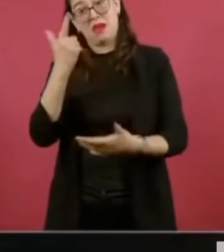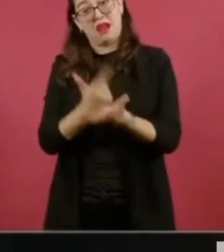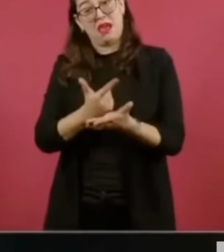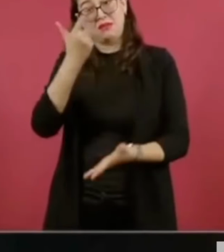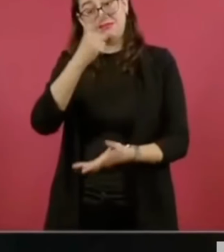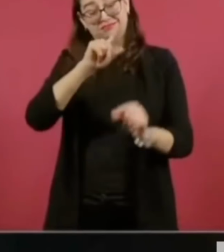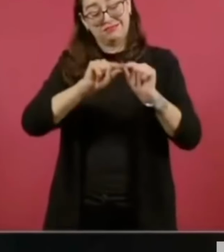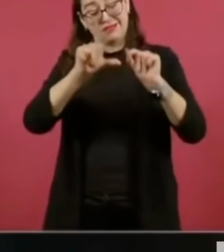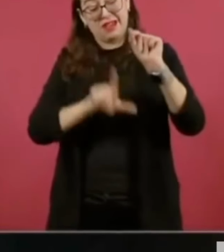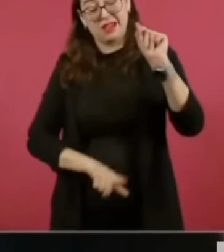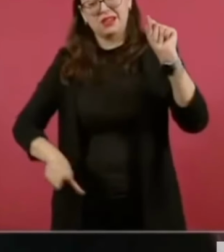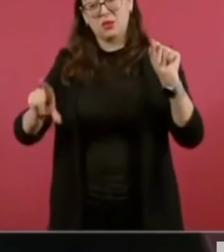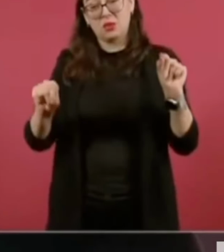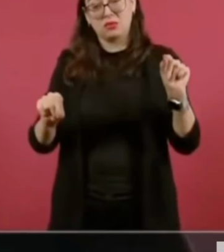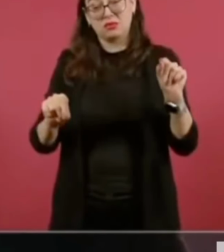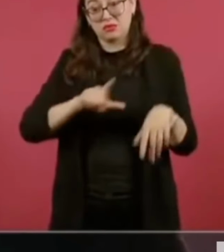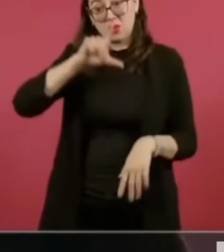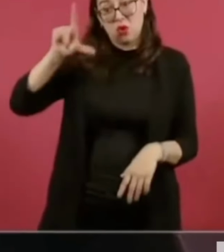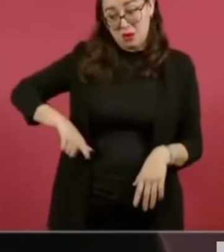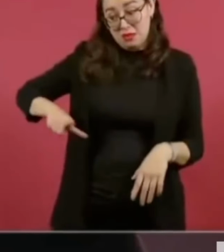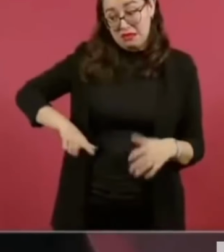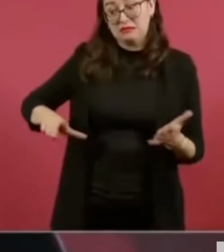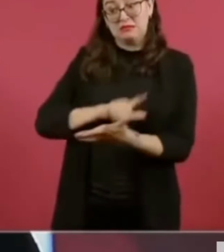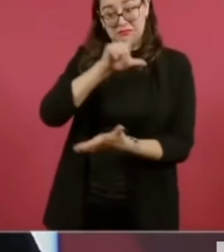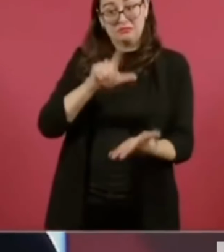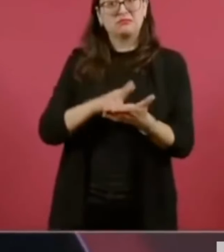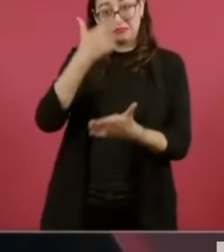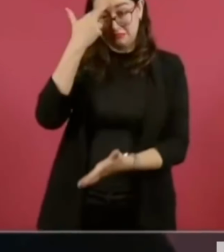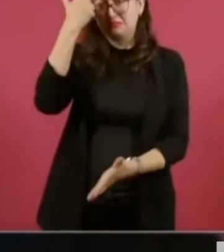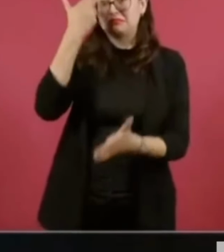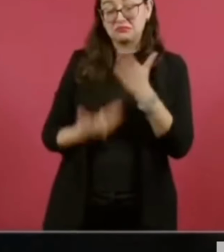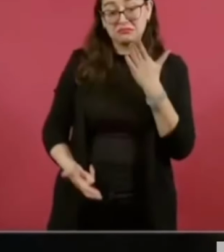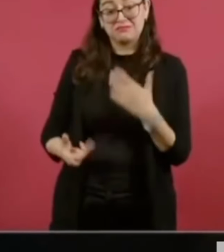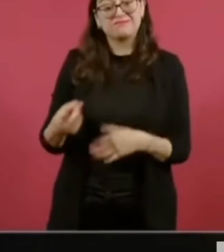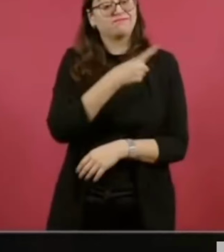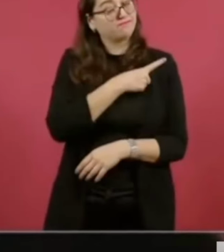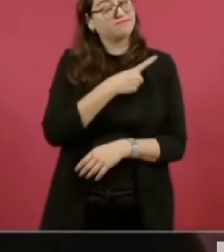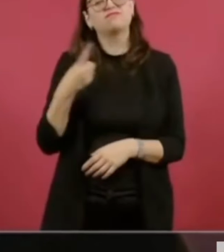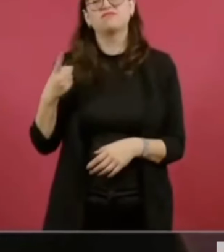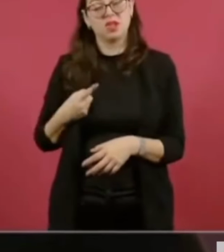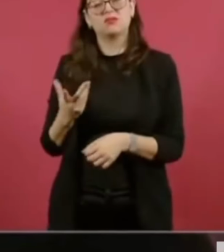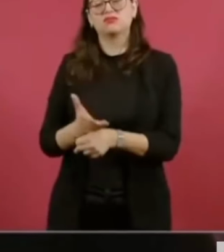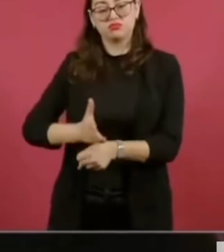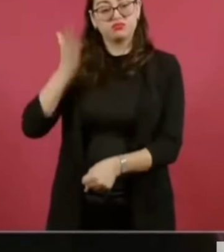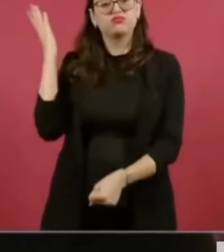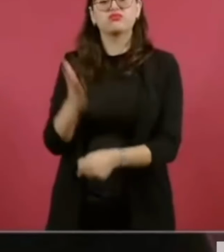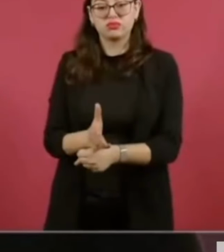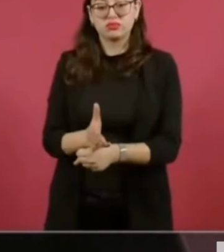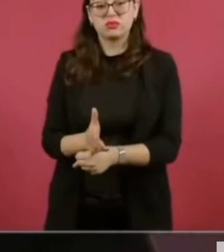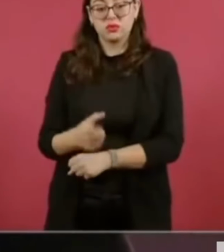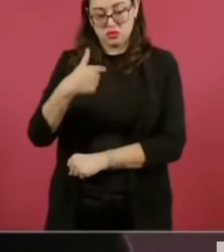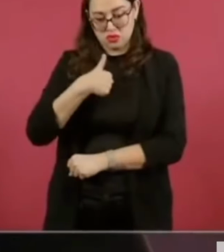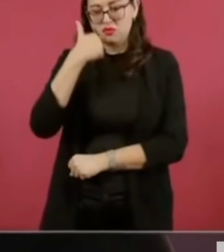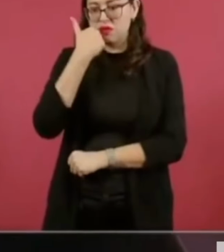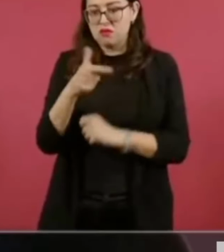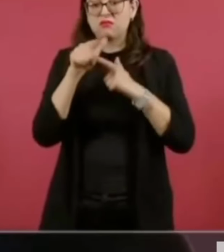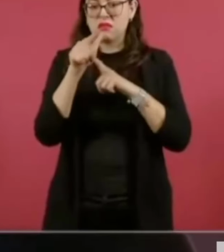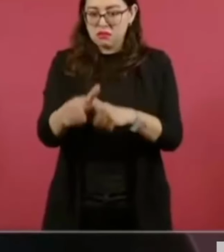que yo quiero que, en lo que a mí corresponde, no se deje de investigar.